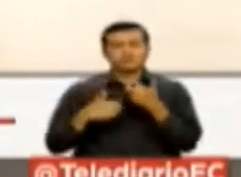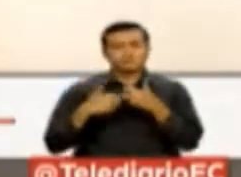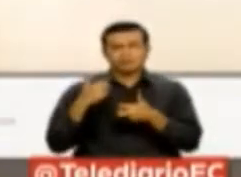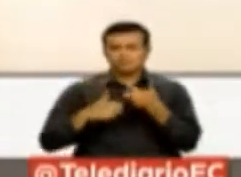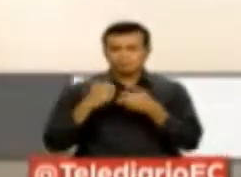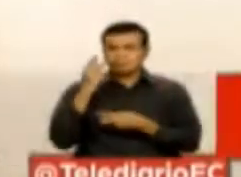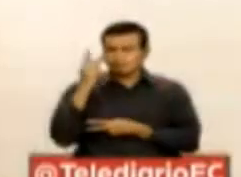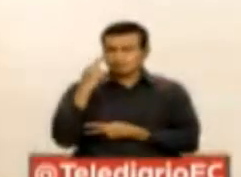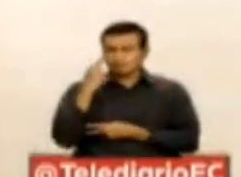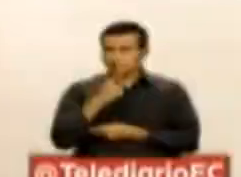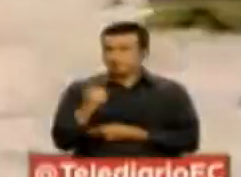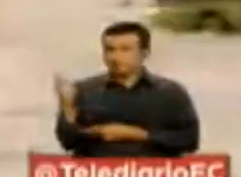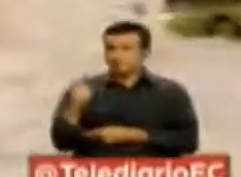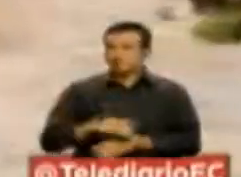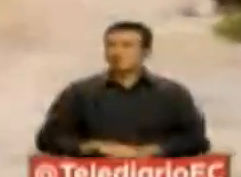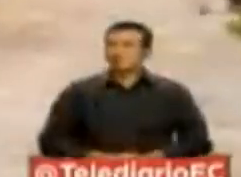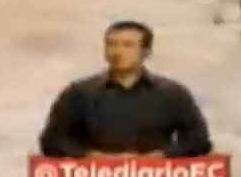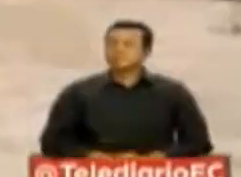etapa invernal